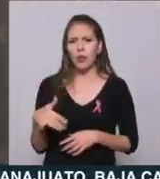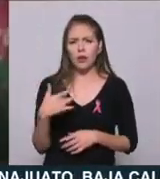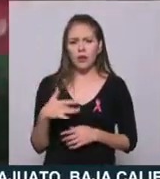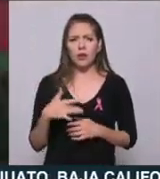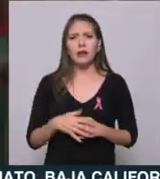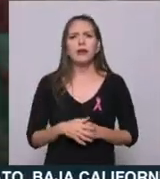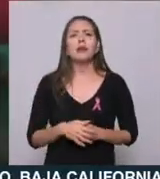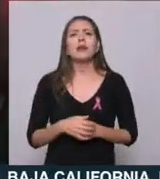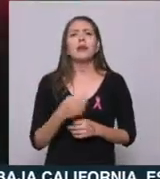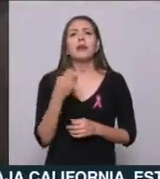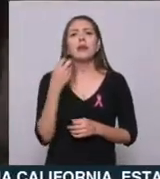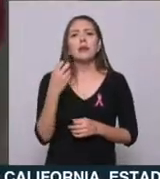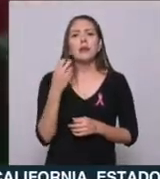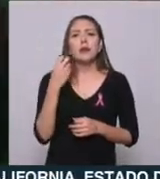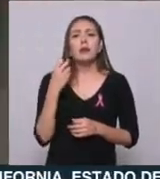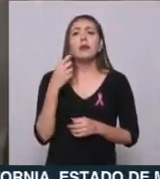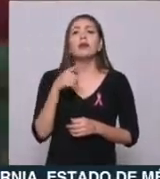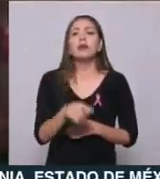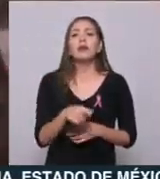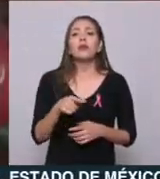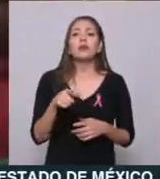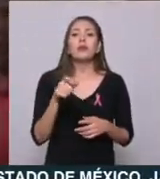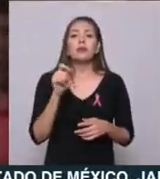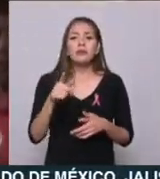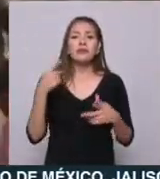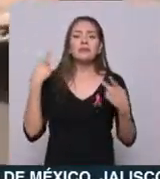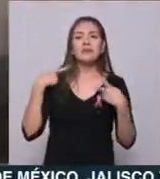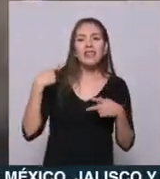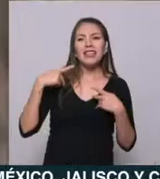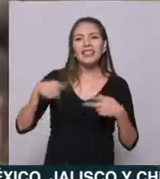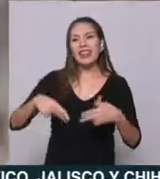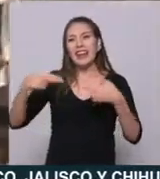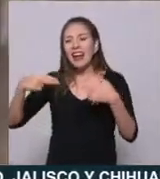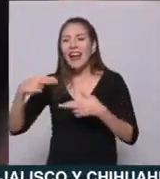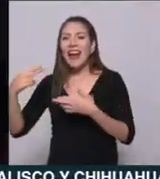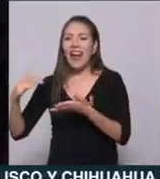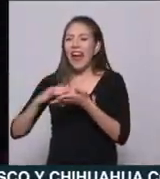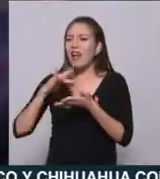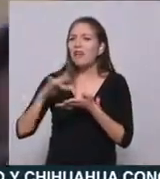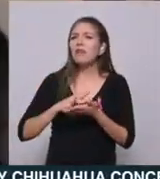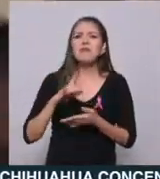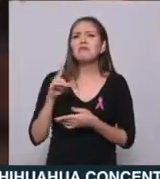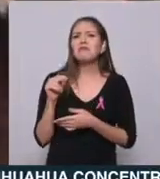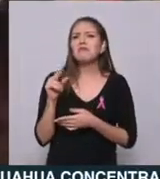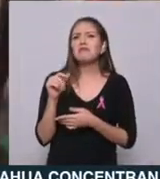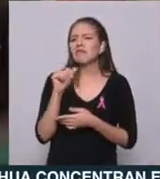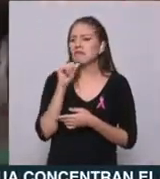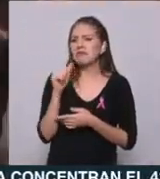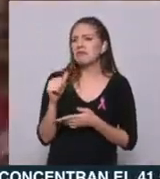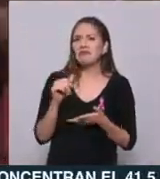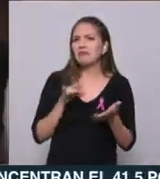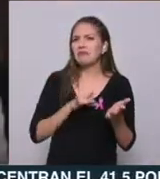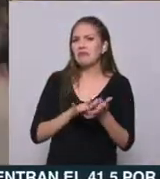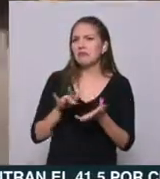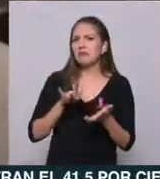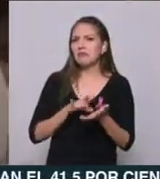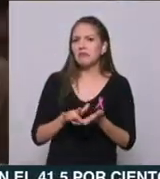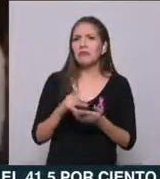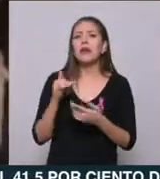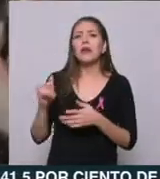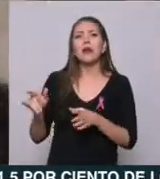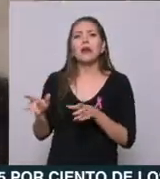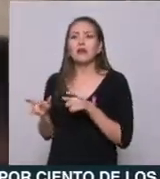Lejos de que pues los comerciantes nos apoyaran, pues no se vio ningún tipo de apoyo. Incluso la protegieron y